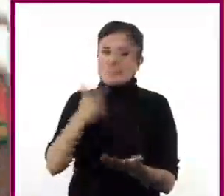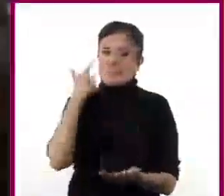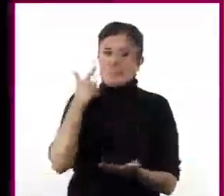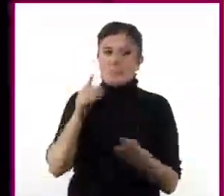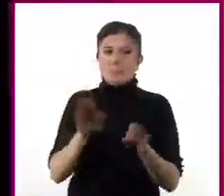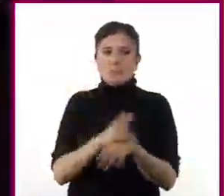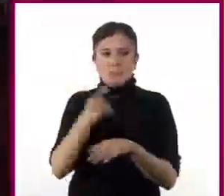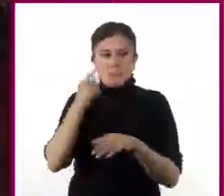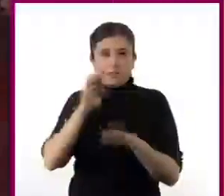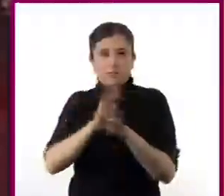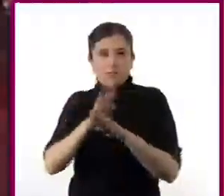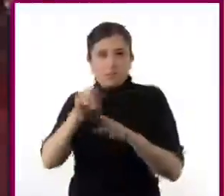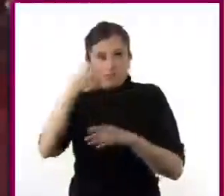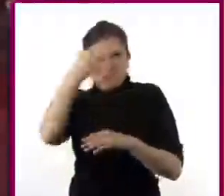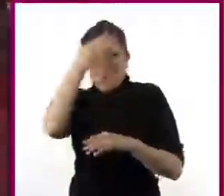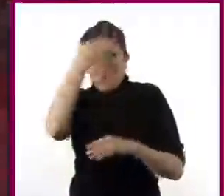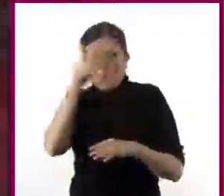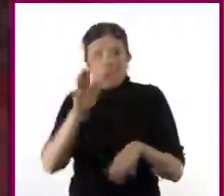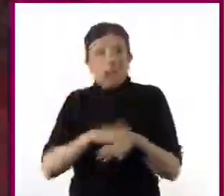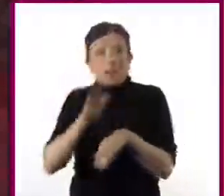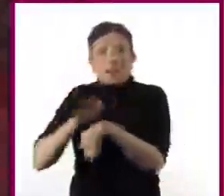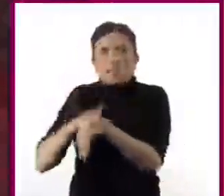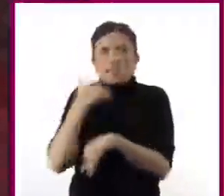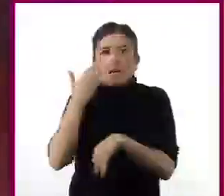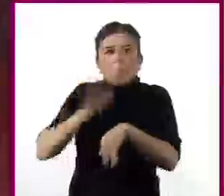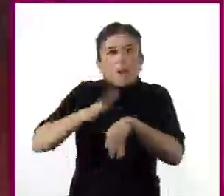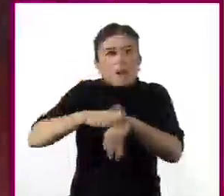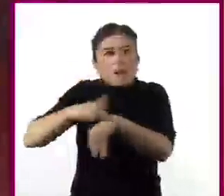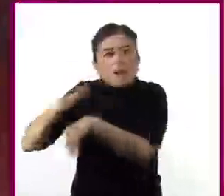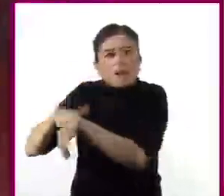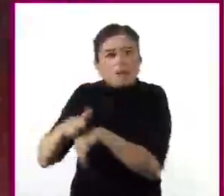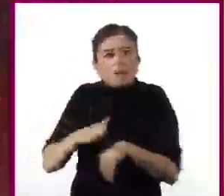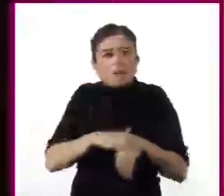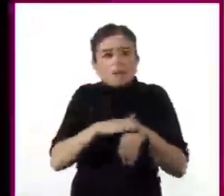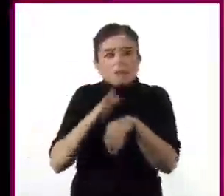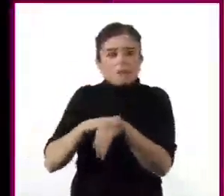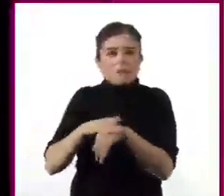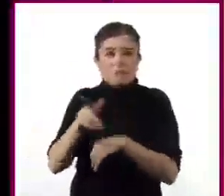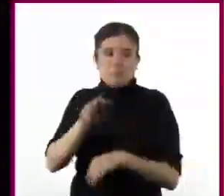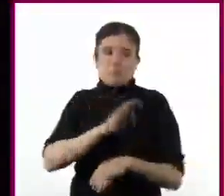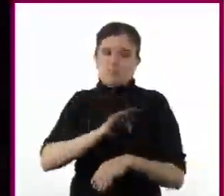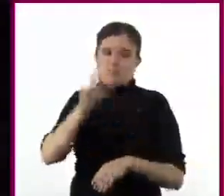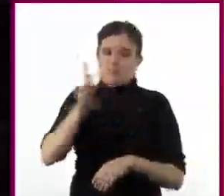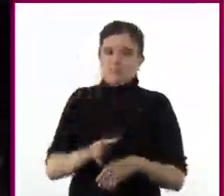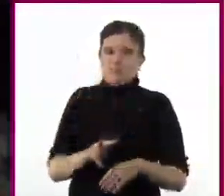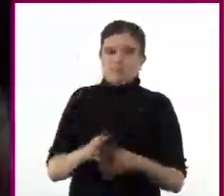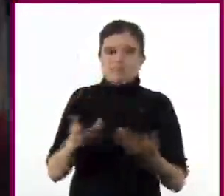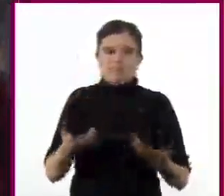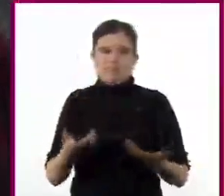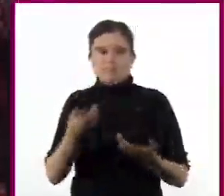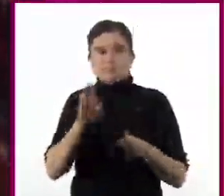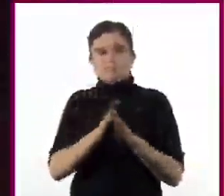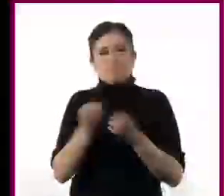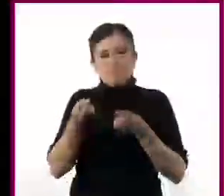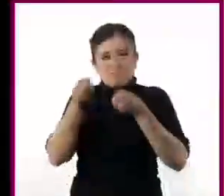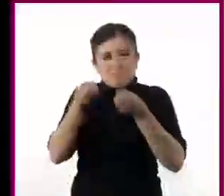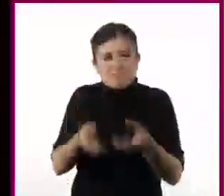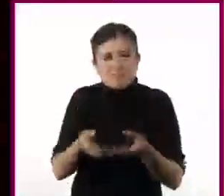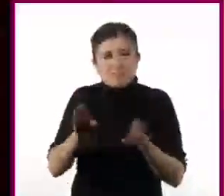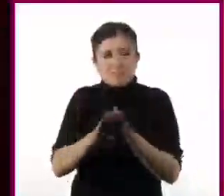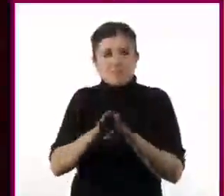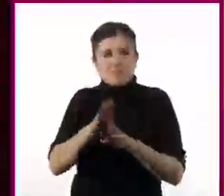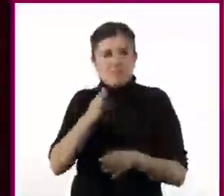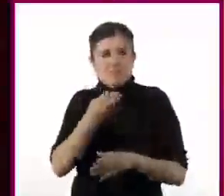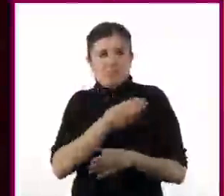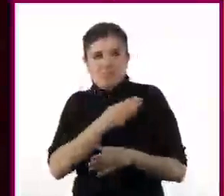la ambición de Napoleón pudiera realmente incluso permitirle aspirar a ser dueño a